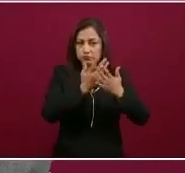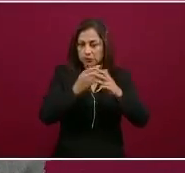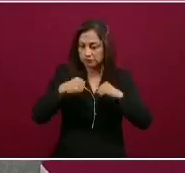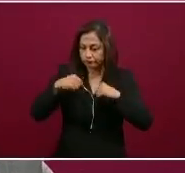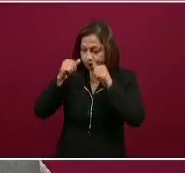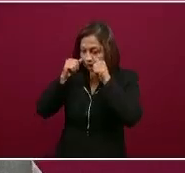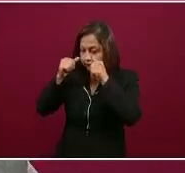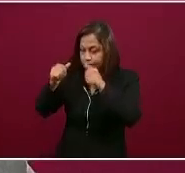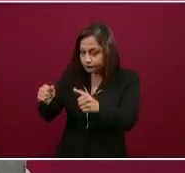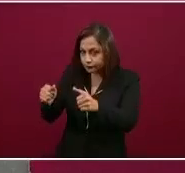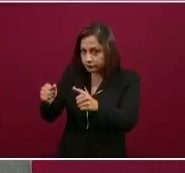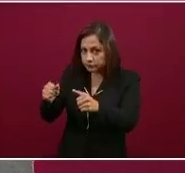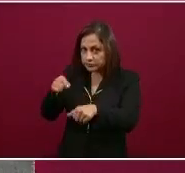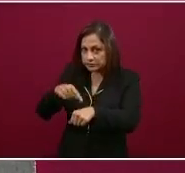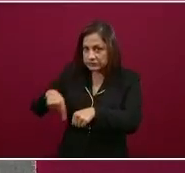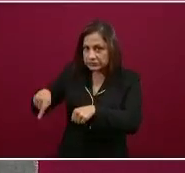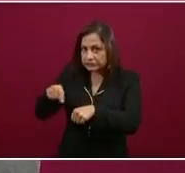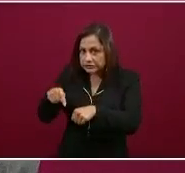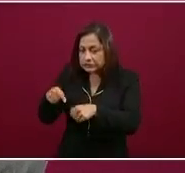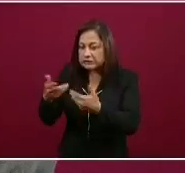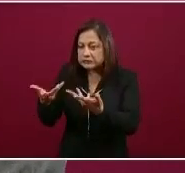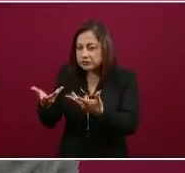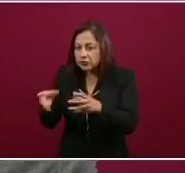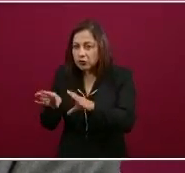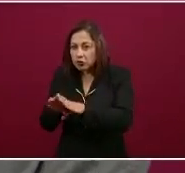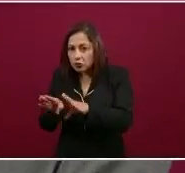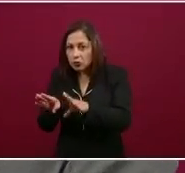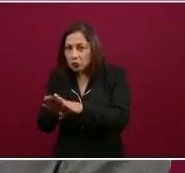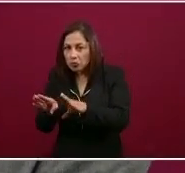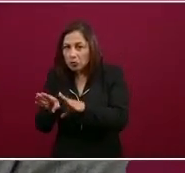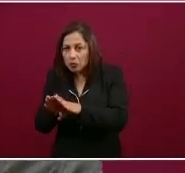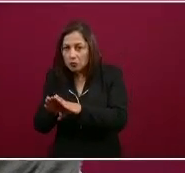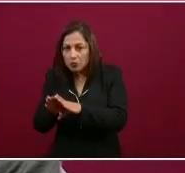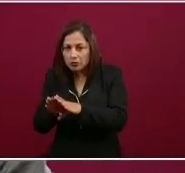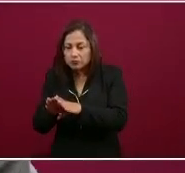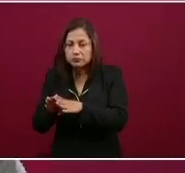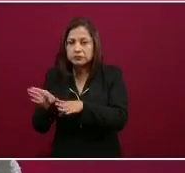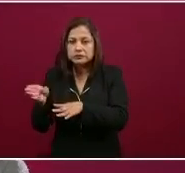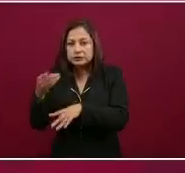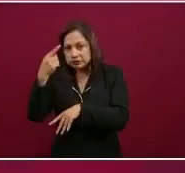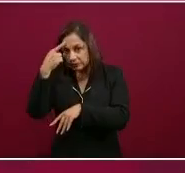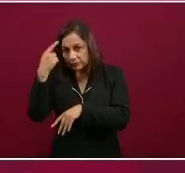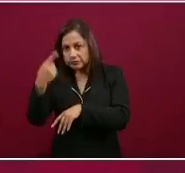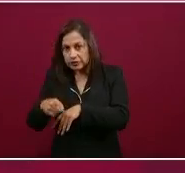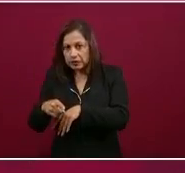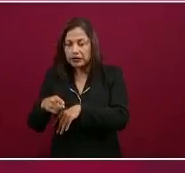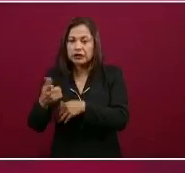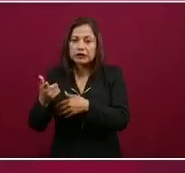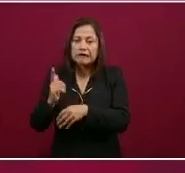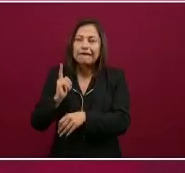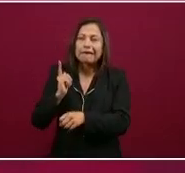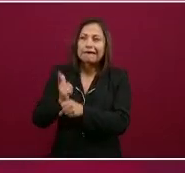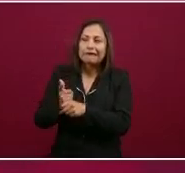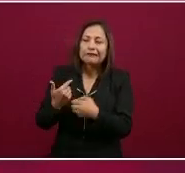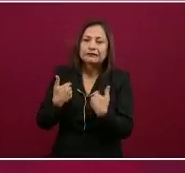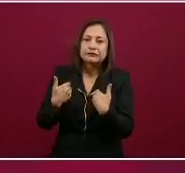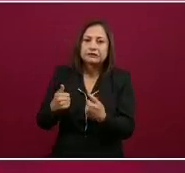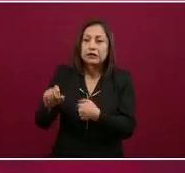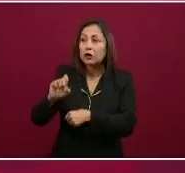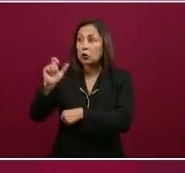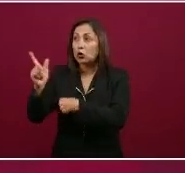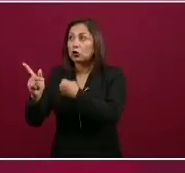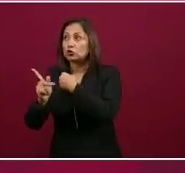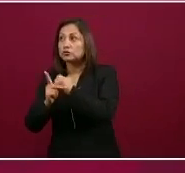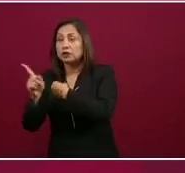de señalarse que se trata de un asunto de otros países. No